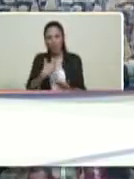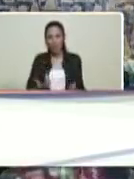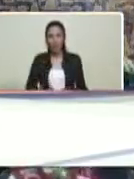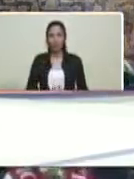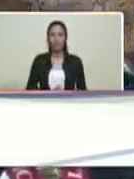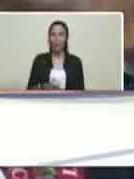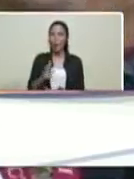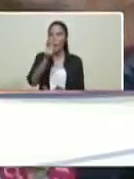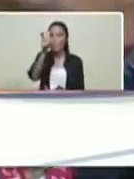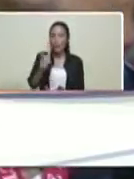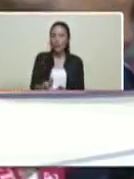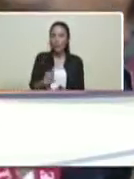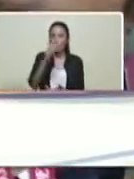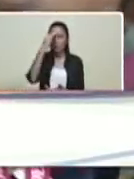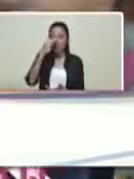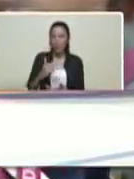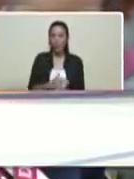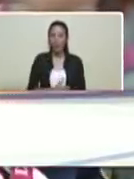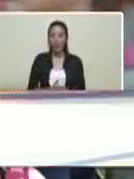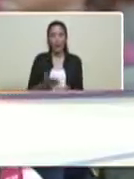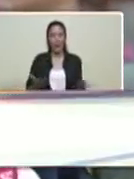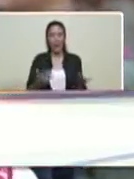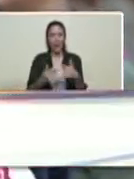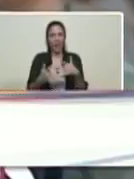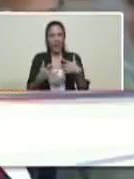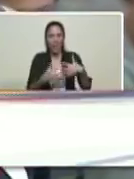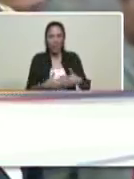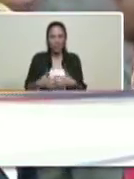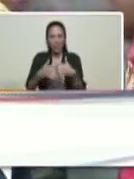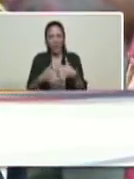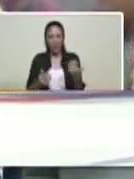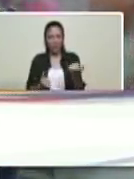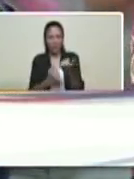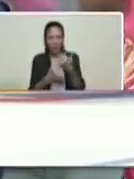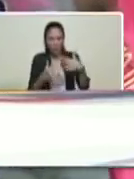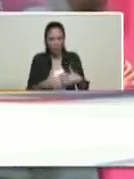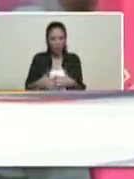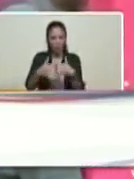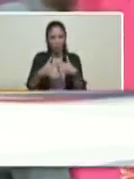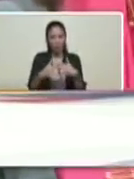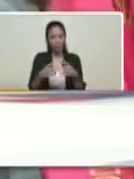de nuestra fuerza armada nacional bolivariana pro imperialista preguntó